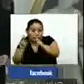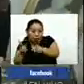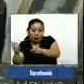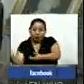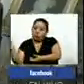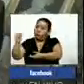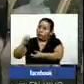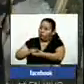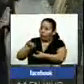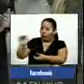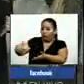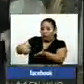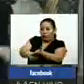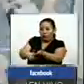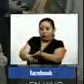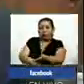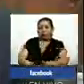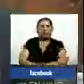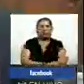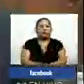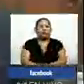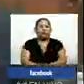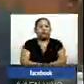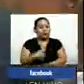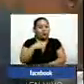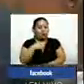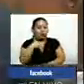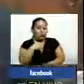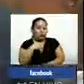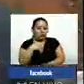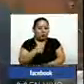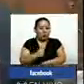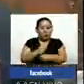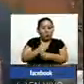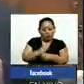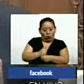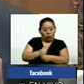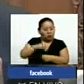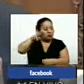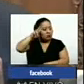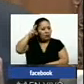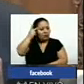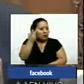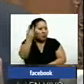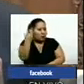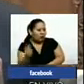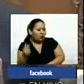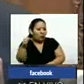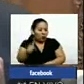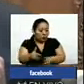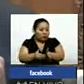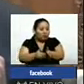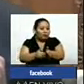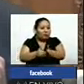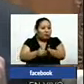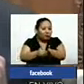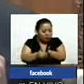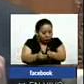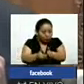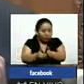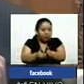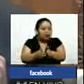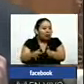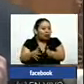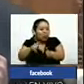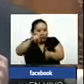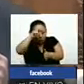autoridades municipales marroquíes. Estoy seguro que este día marca el inicio de un largo trayecto